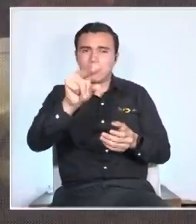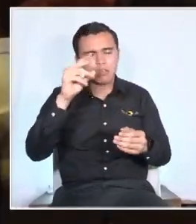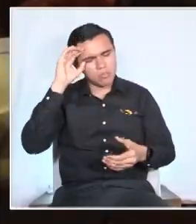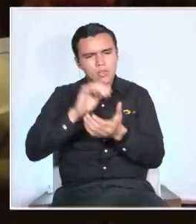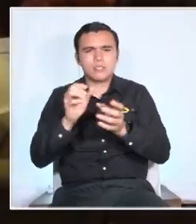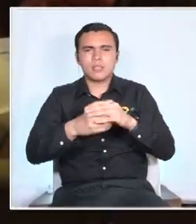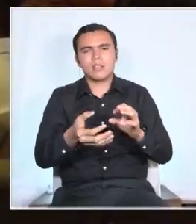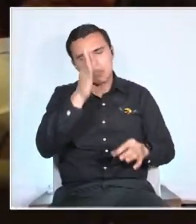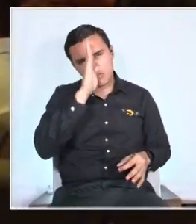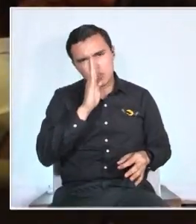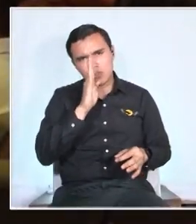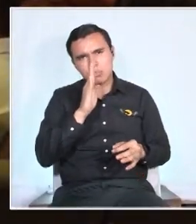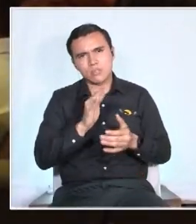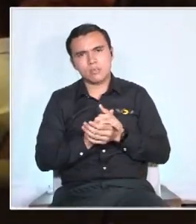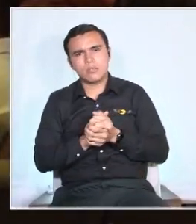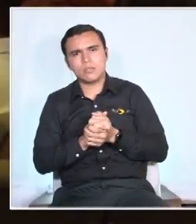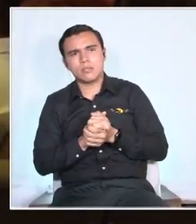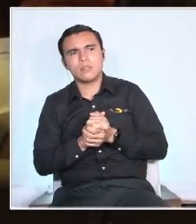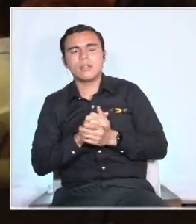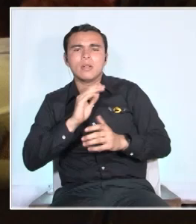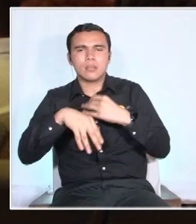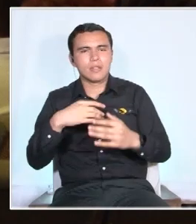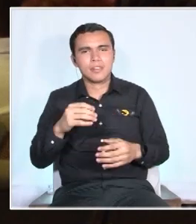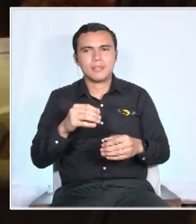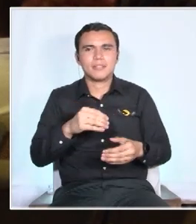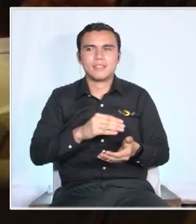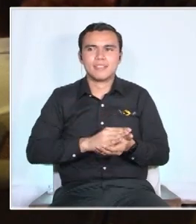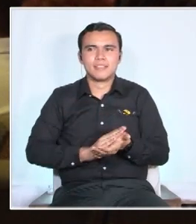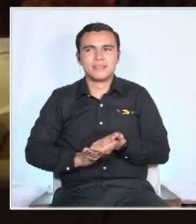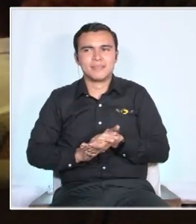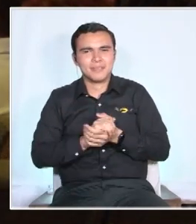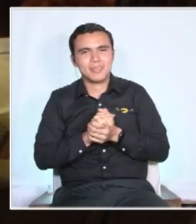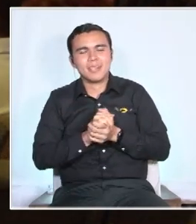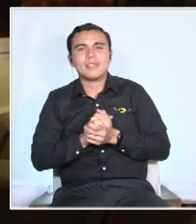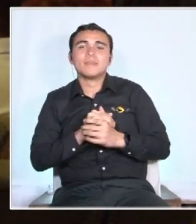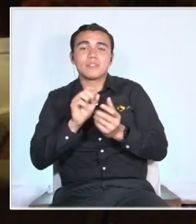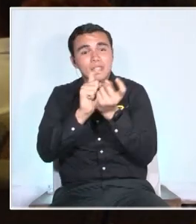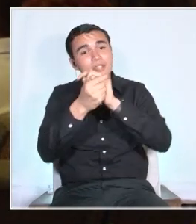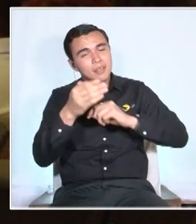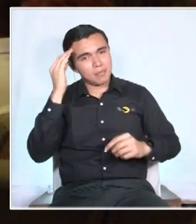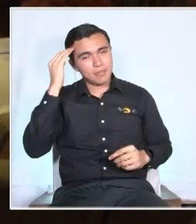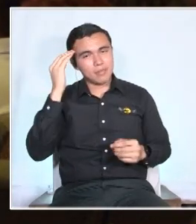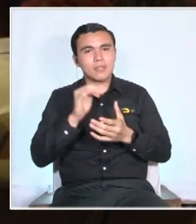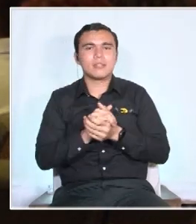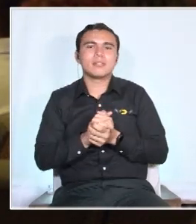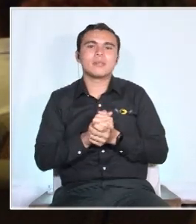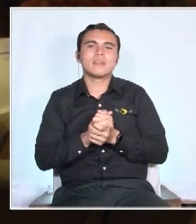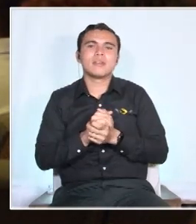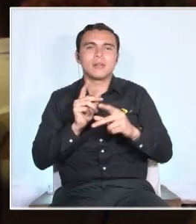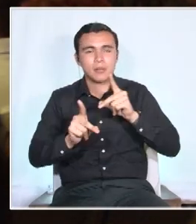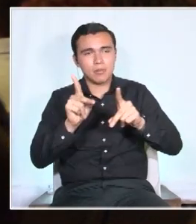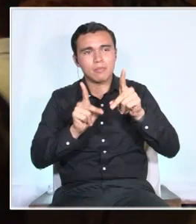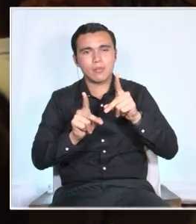iglesia. Aleluya, mira, te están lavando el cerebro, como dicen allá en mi pueblo, de donde yo